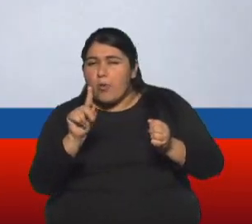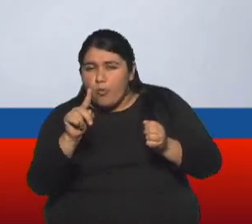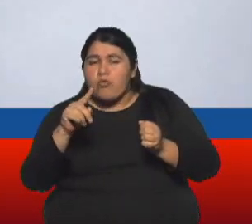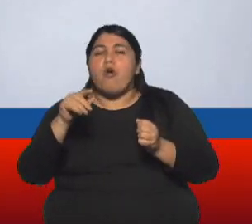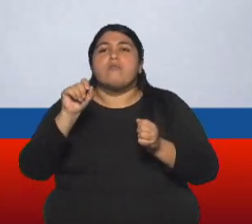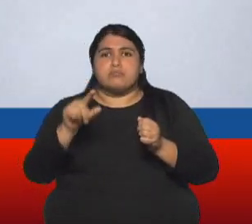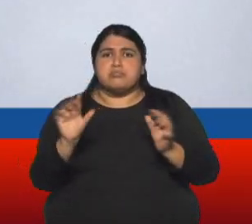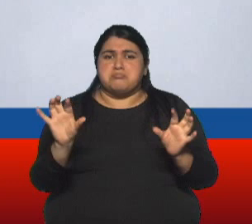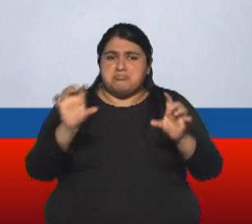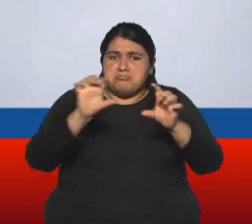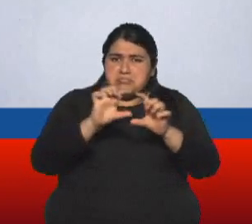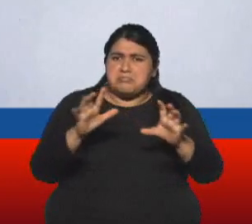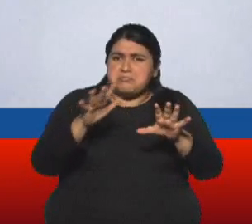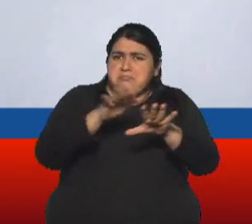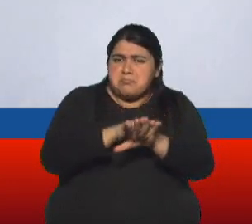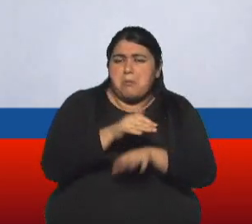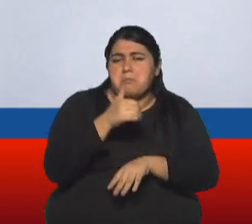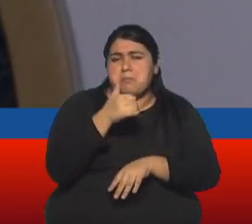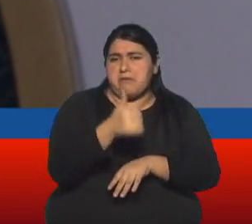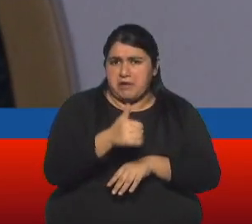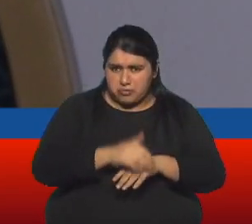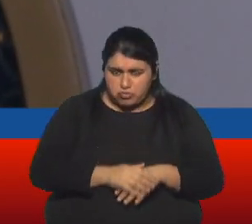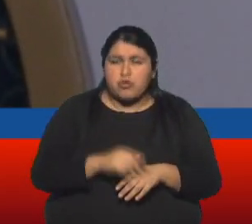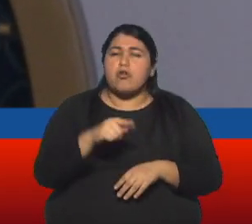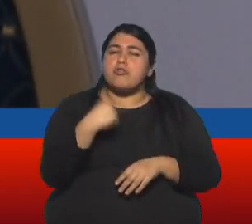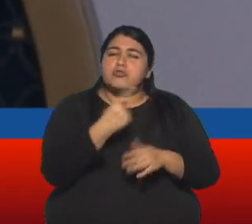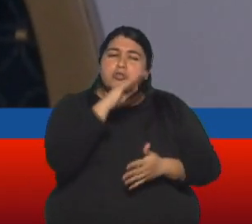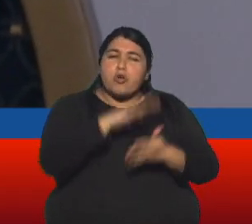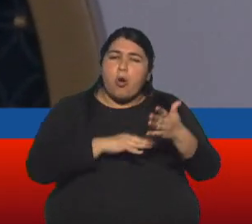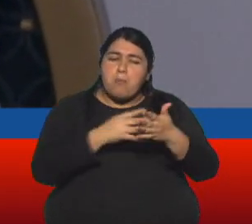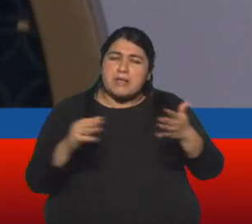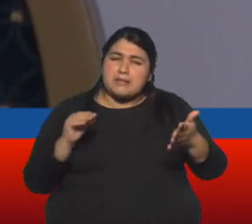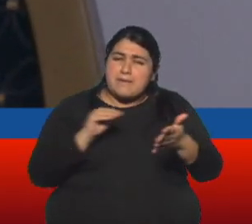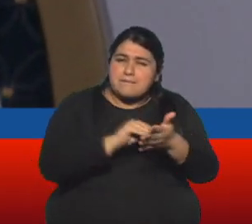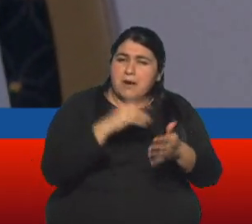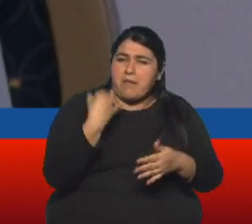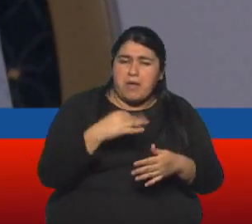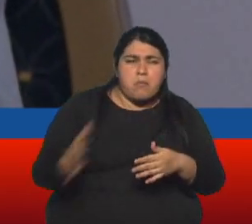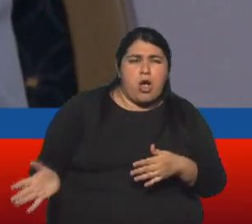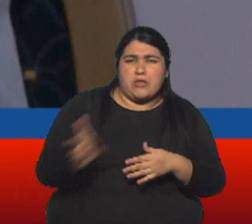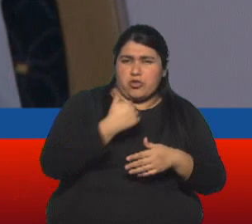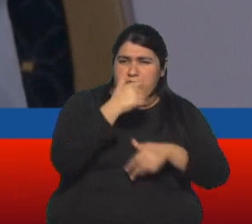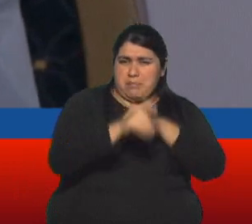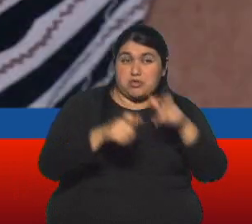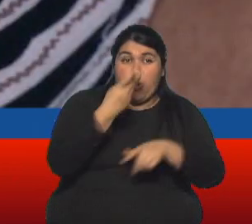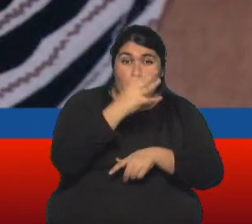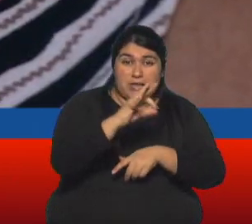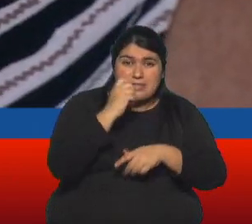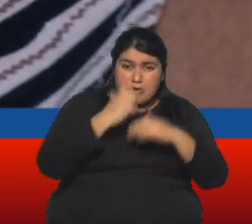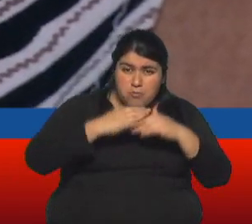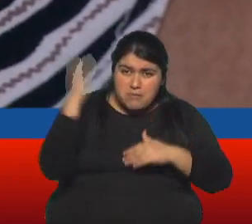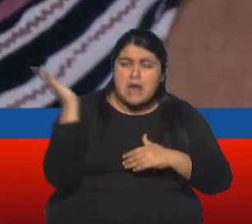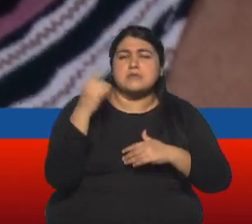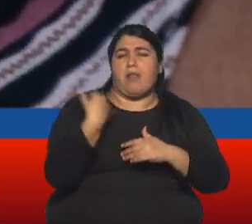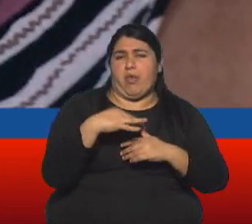buenos. En la Argentina hay una urgencia que es completar el esquema de dos dosis en toda la población mayor de 40 años. Tenemos